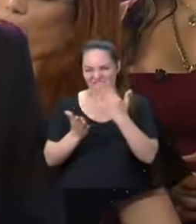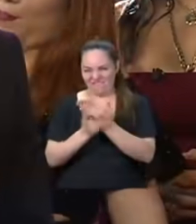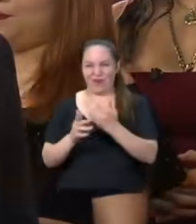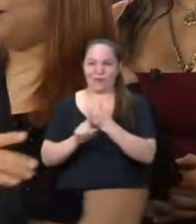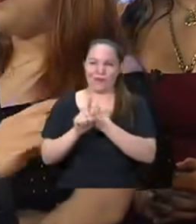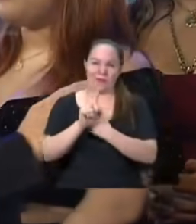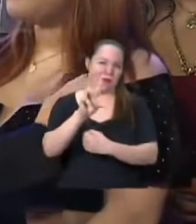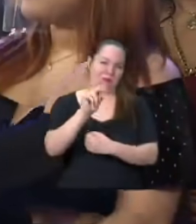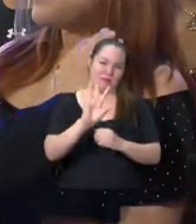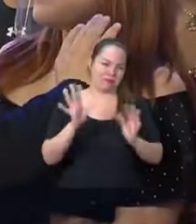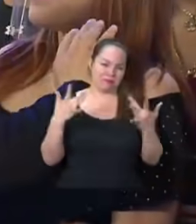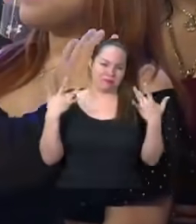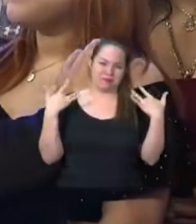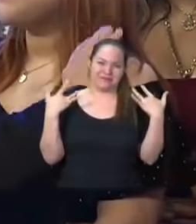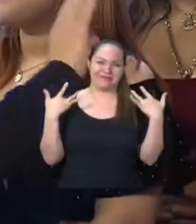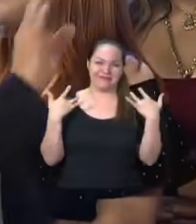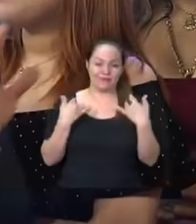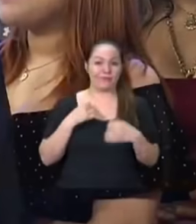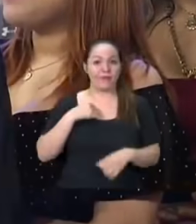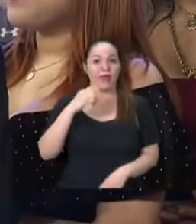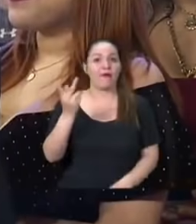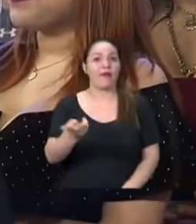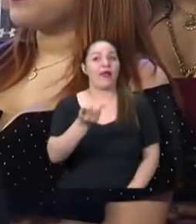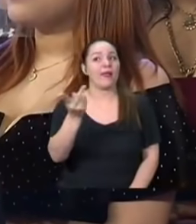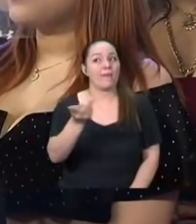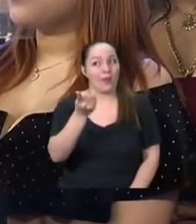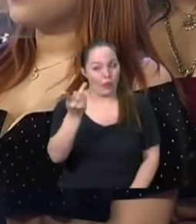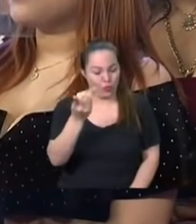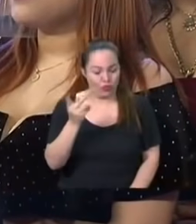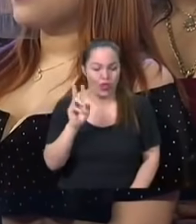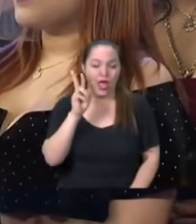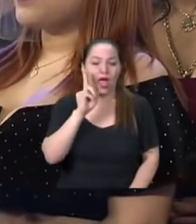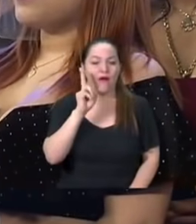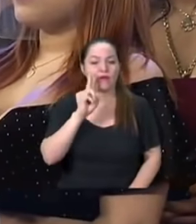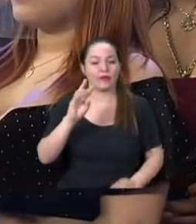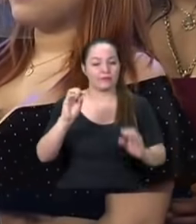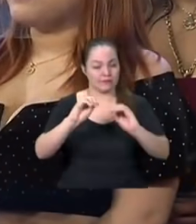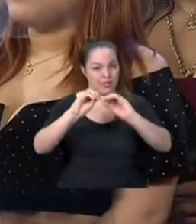Y la pregunta que va a aclarar las cosas.